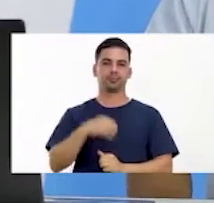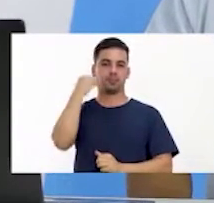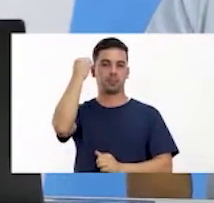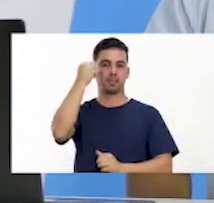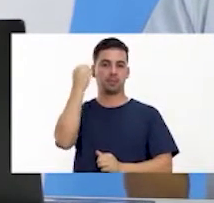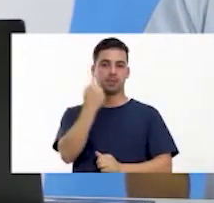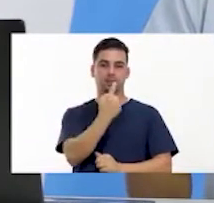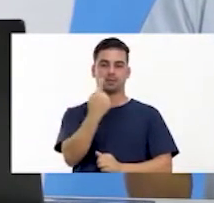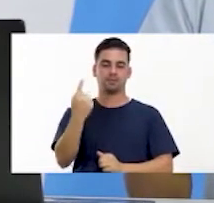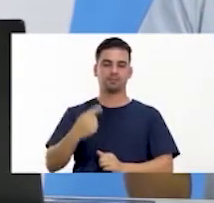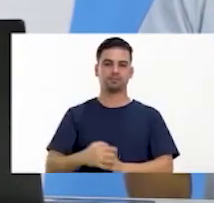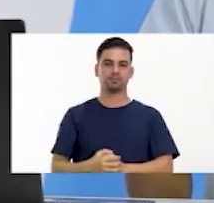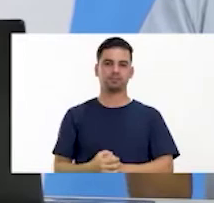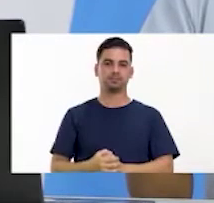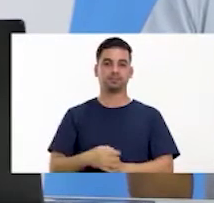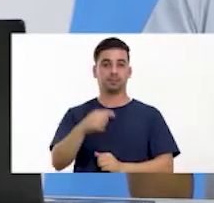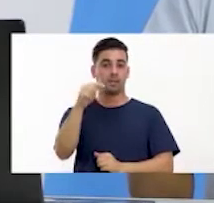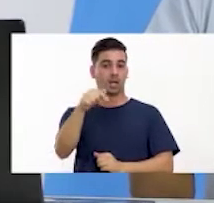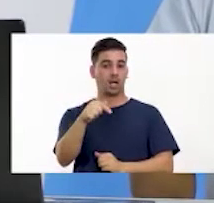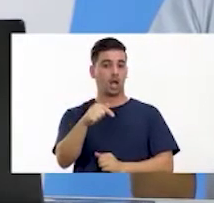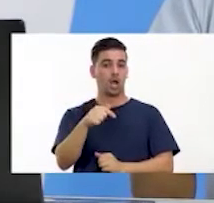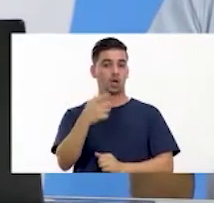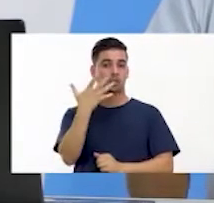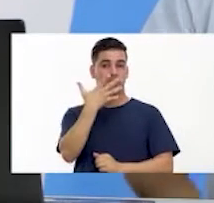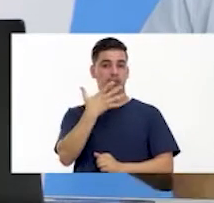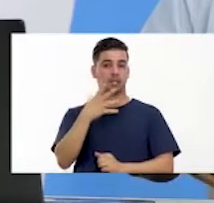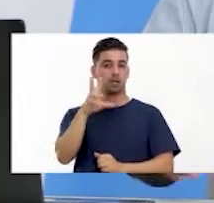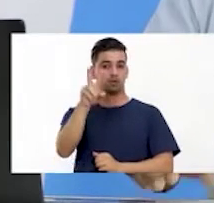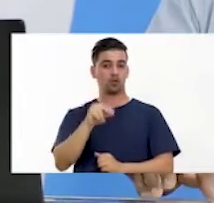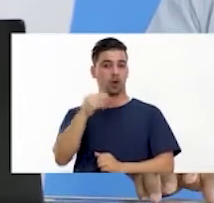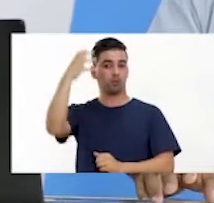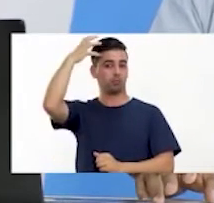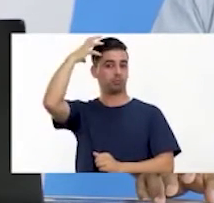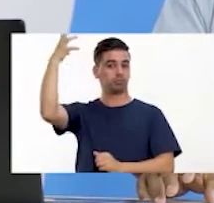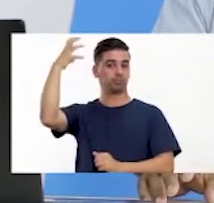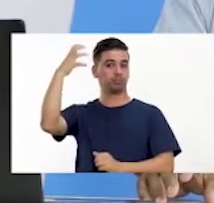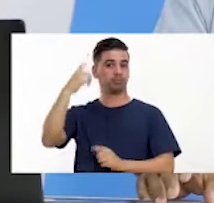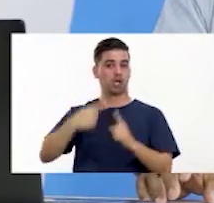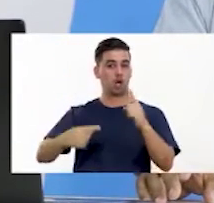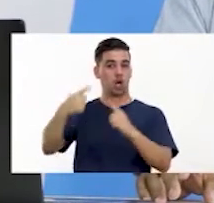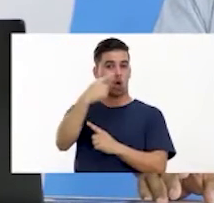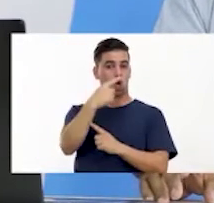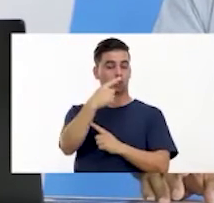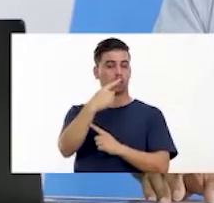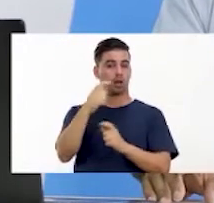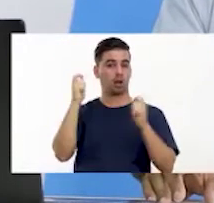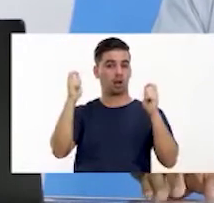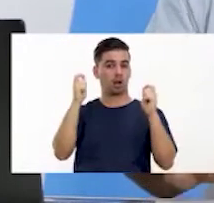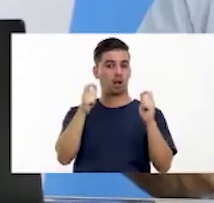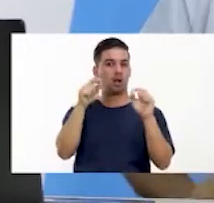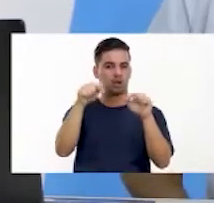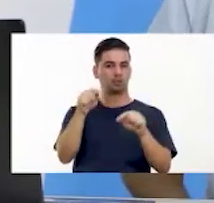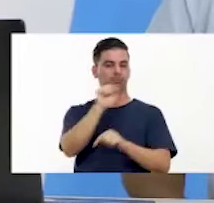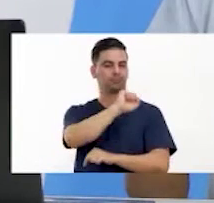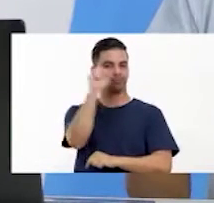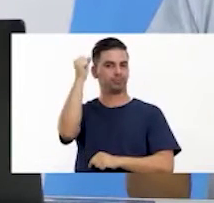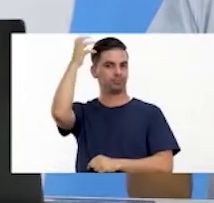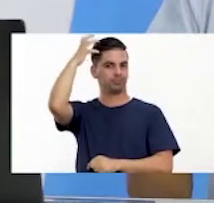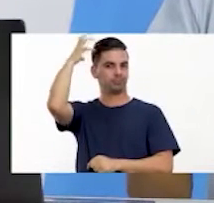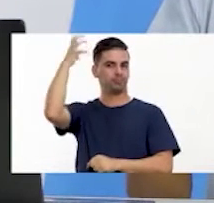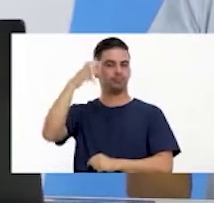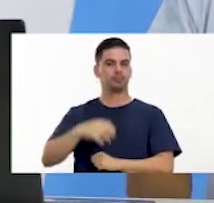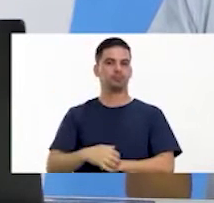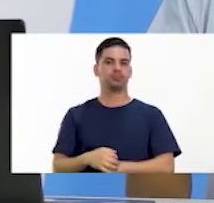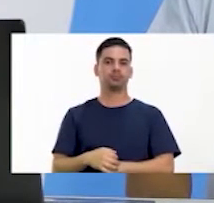A continuación va a tomar el poder la reacción. Se va a conformar el gobierno